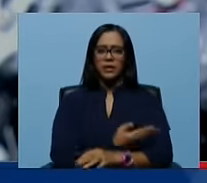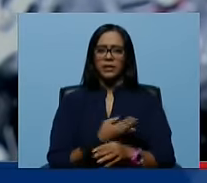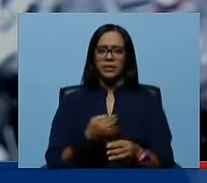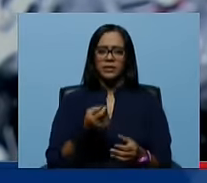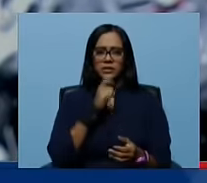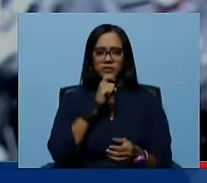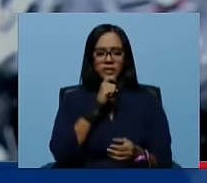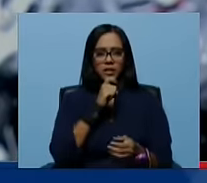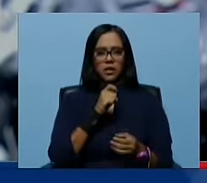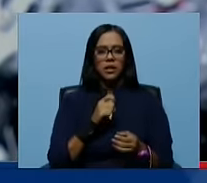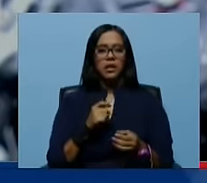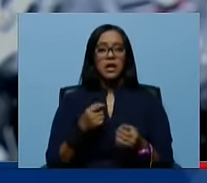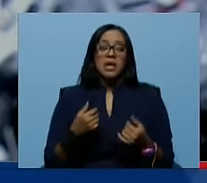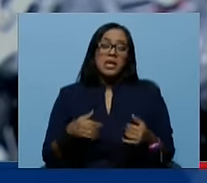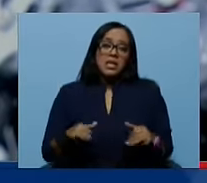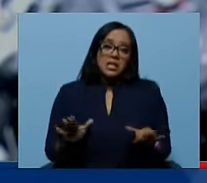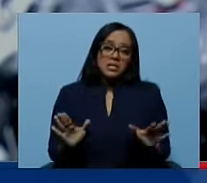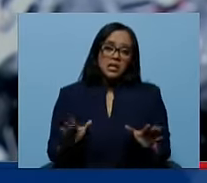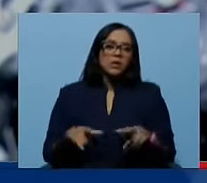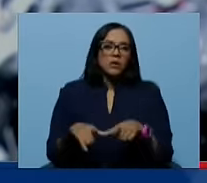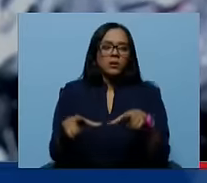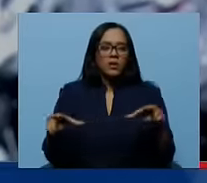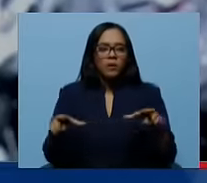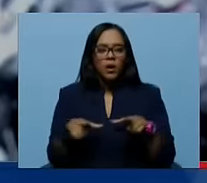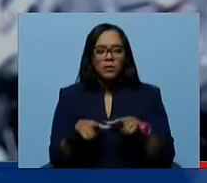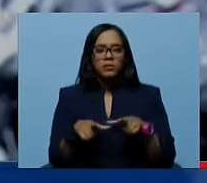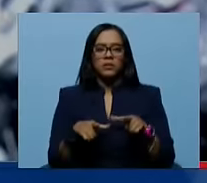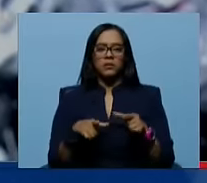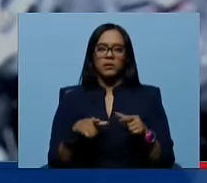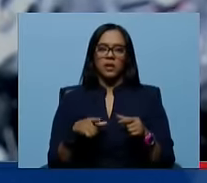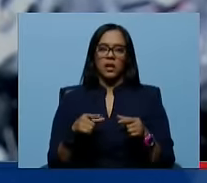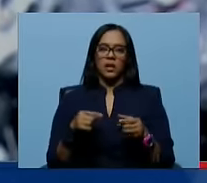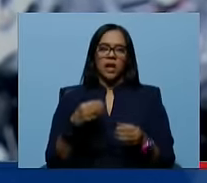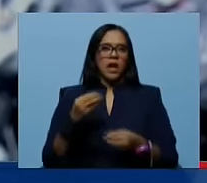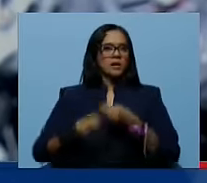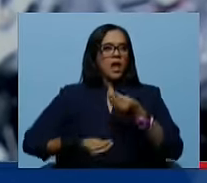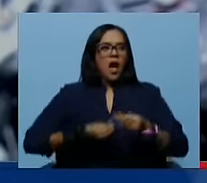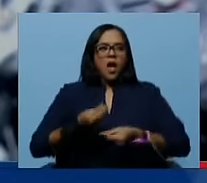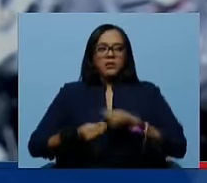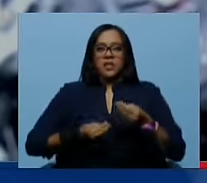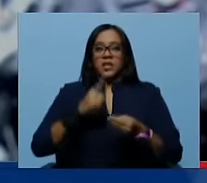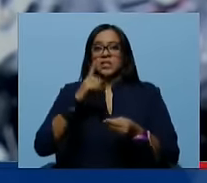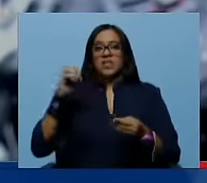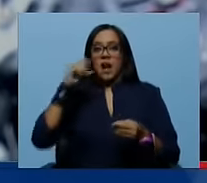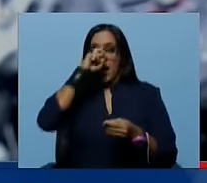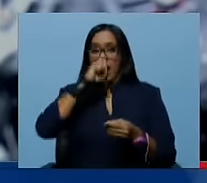Quizás es un fenómeno de hace 100 años.